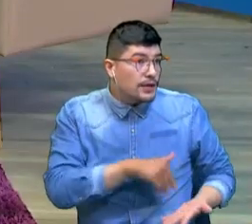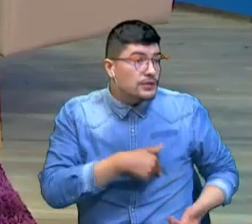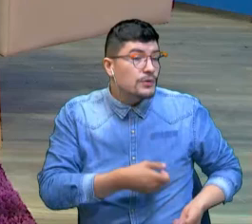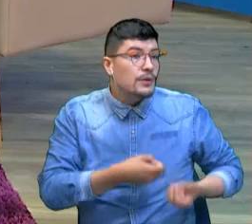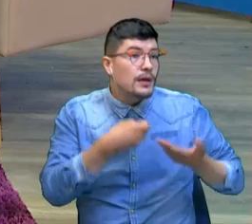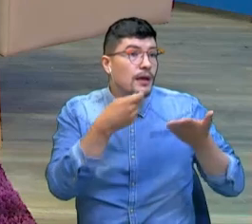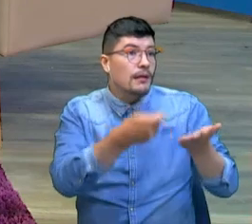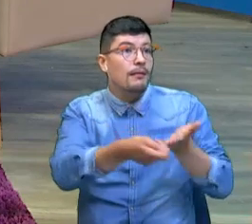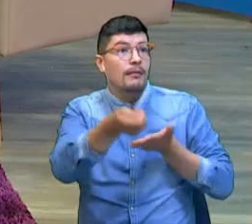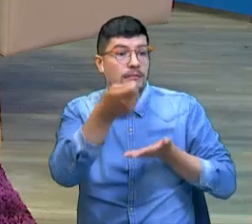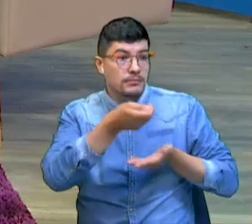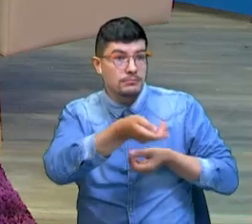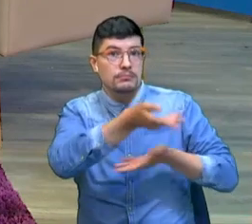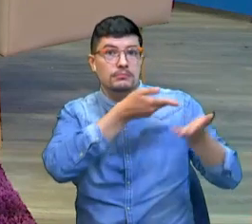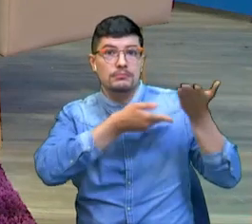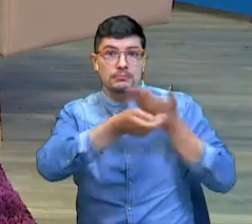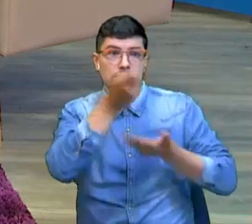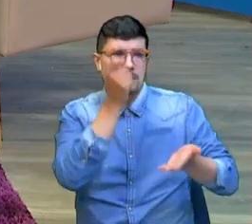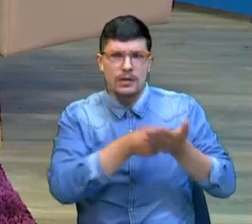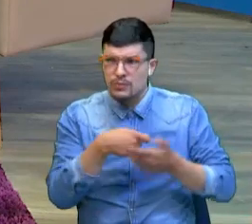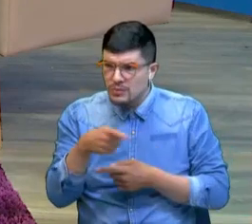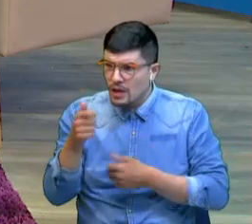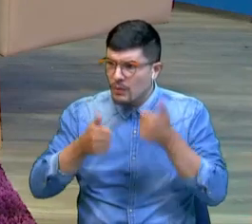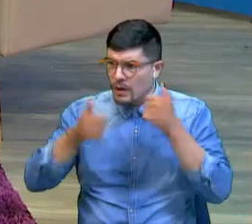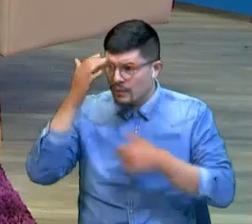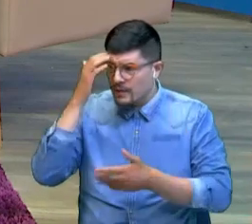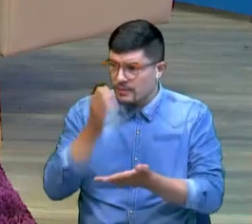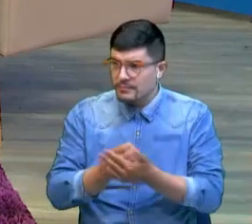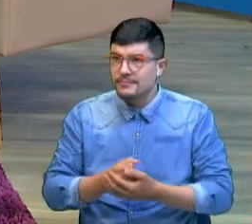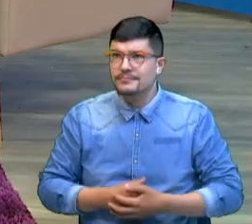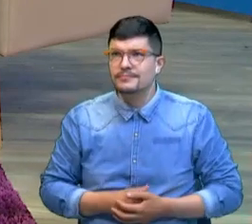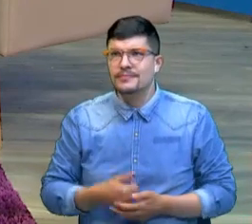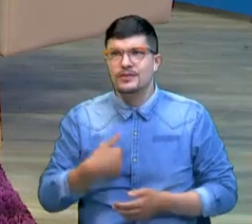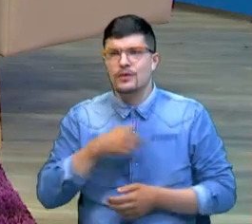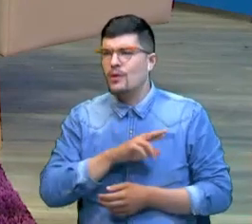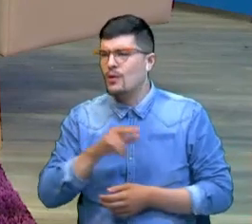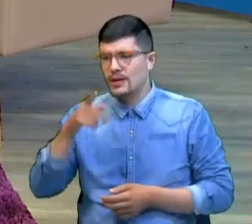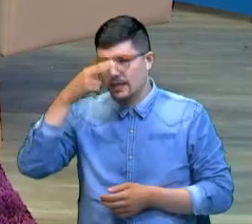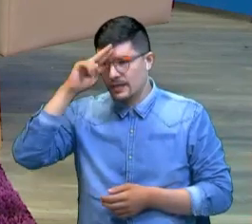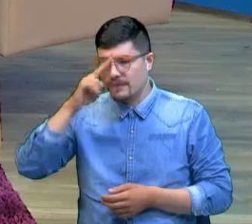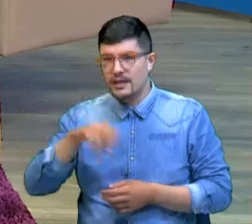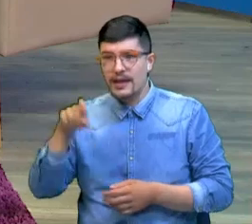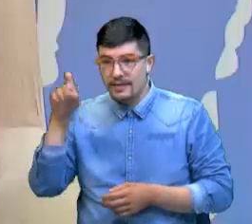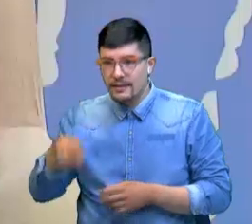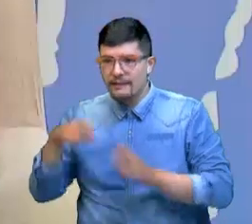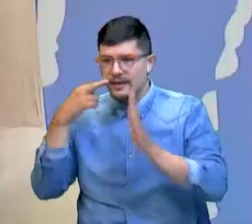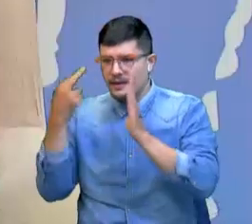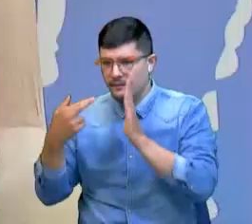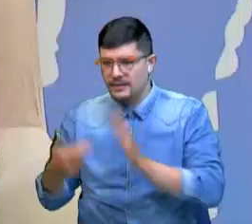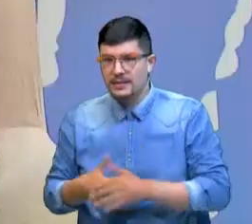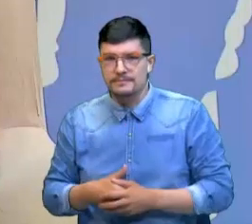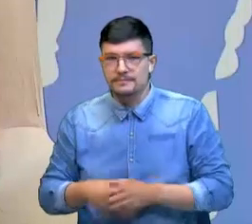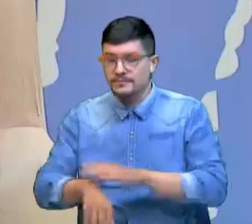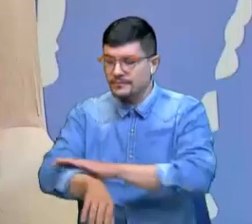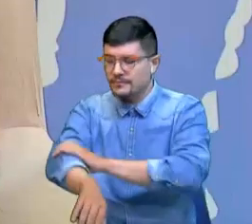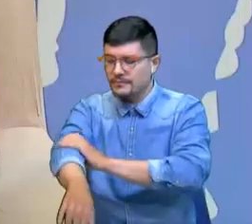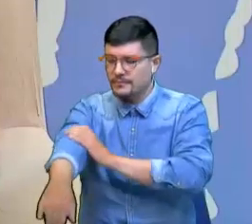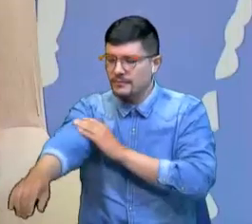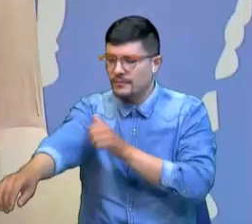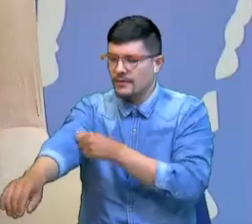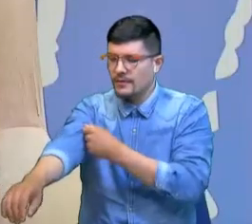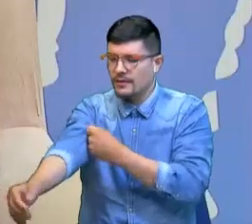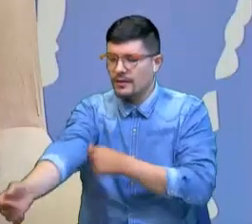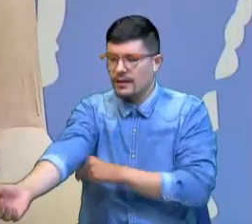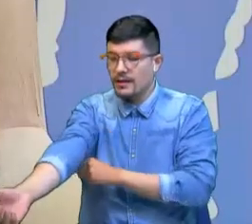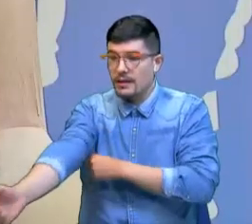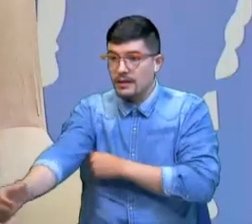me han pagado. ¿Usted qué piensa? Bueno, yo tengo otra interpretación. Hay que mirar. Si en el 2010 la